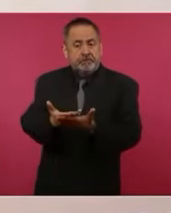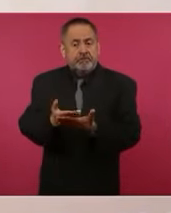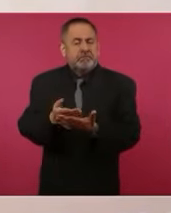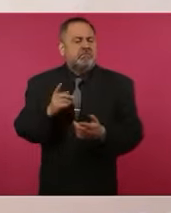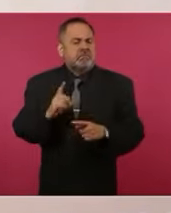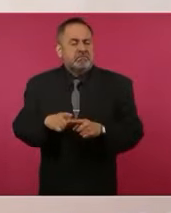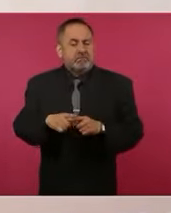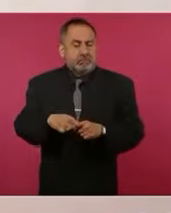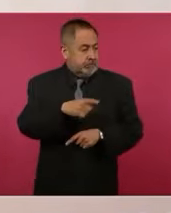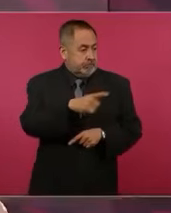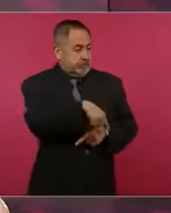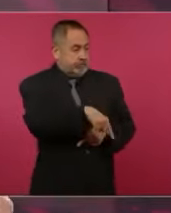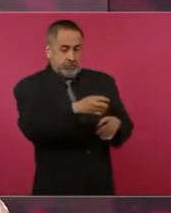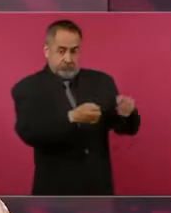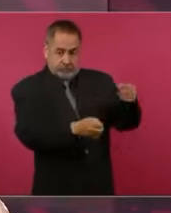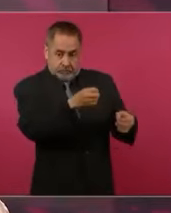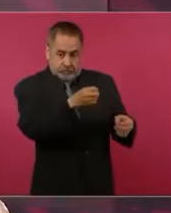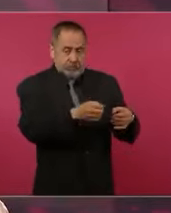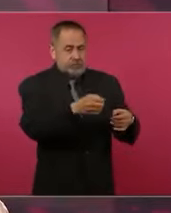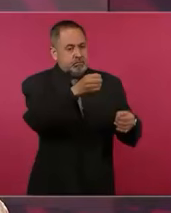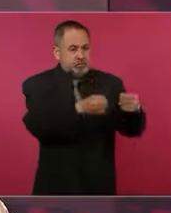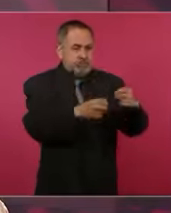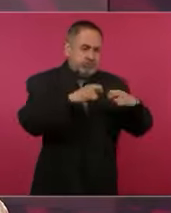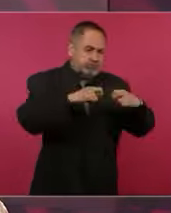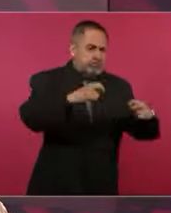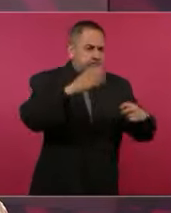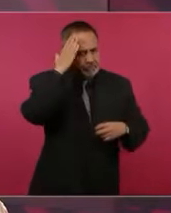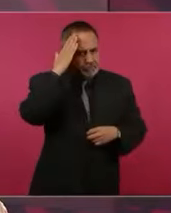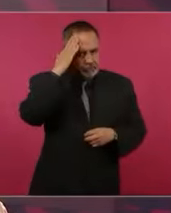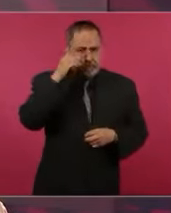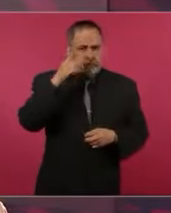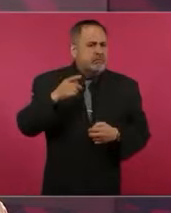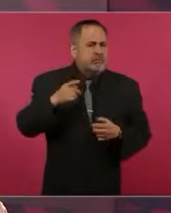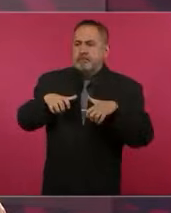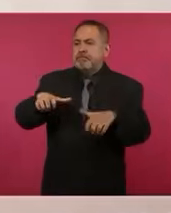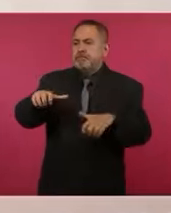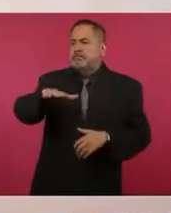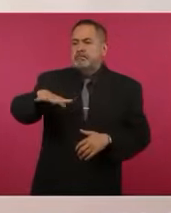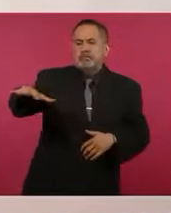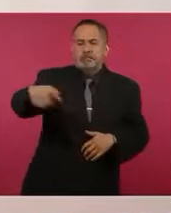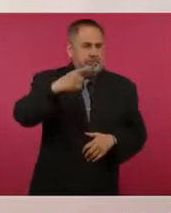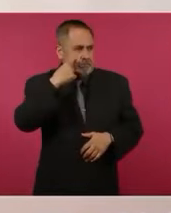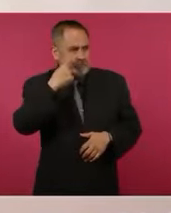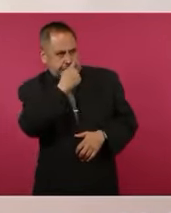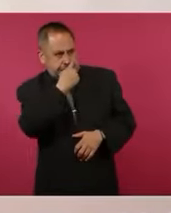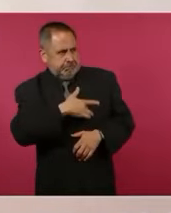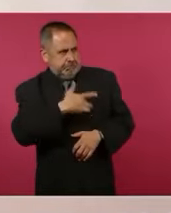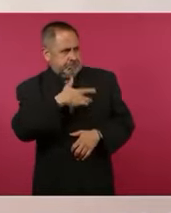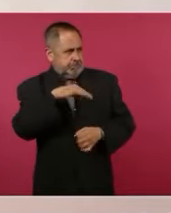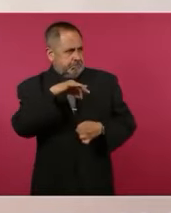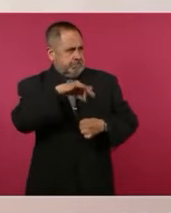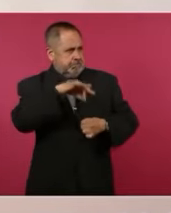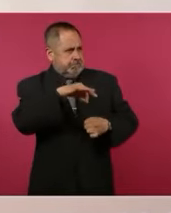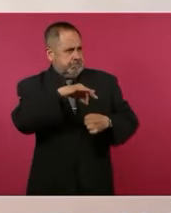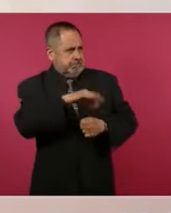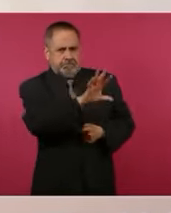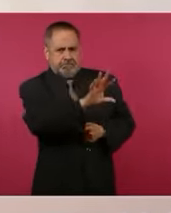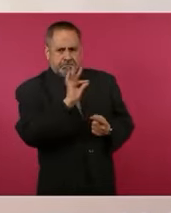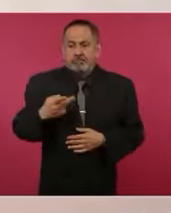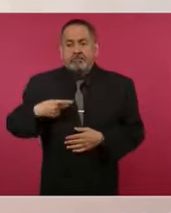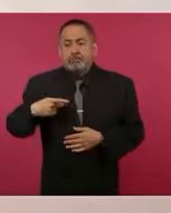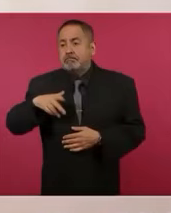jueces, a los magistrados, a los ministros, que los elige el pueblo, porque la gente tiene